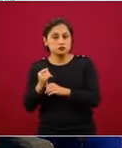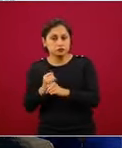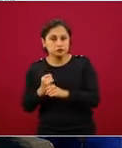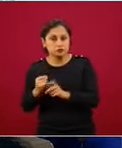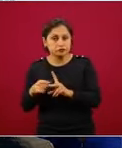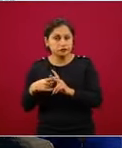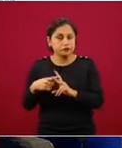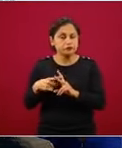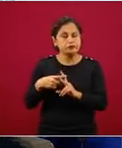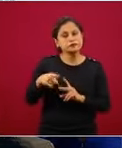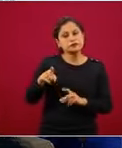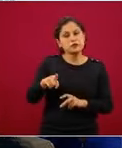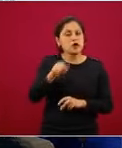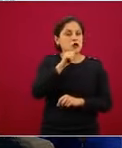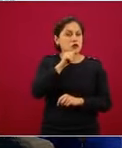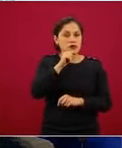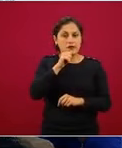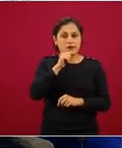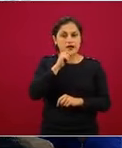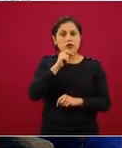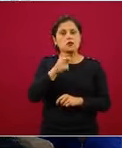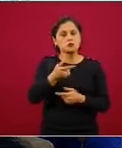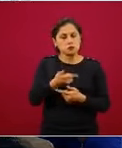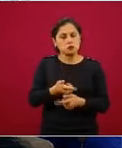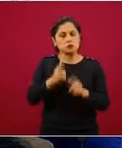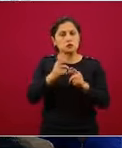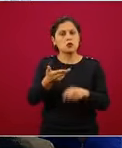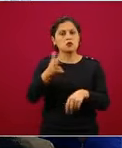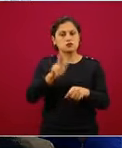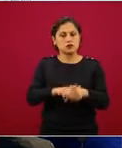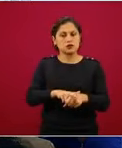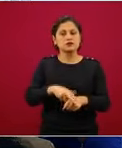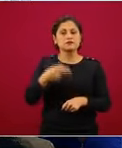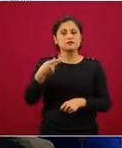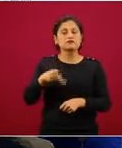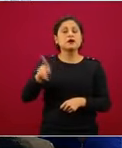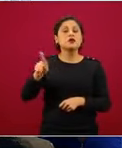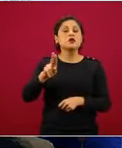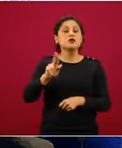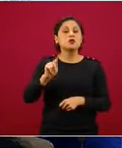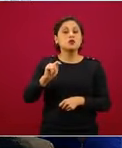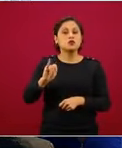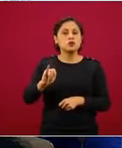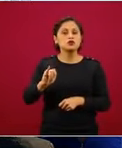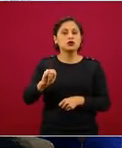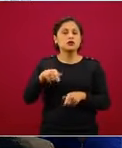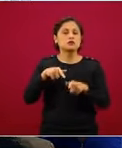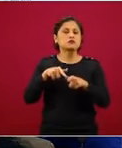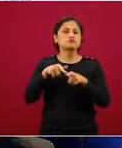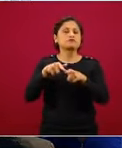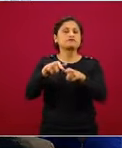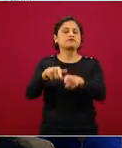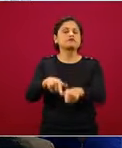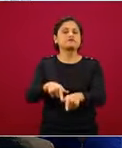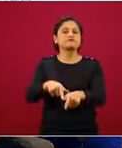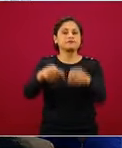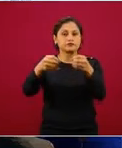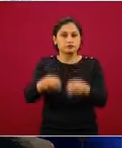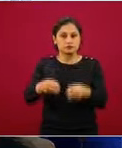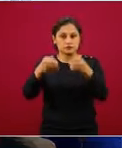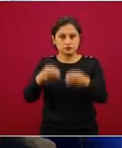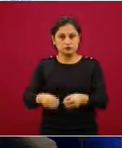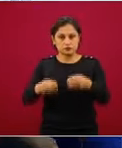también respecto a la ocupación hospitalaria. Y finalmente para Acapulco la terapia intensiva que se mantiene importantemente